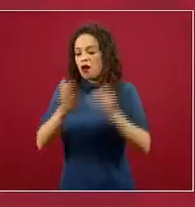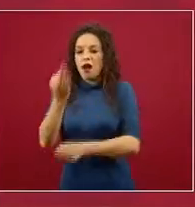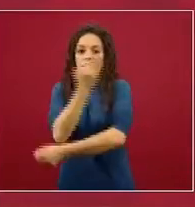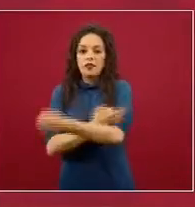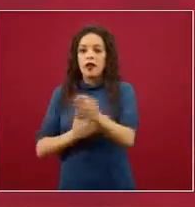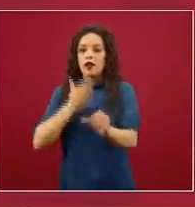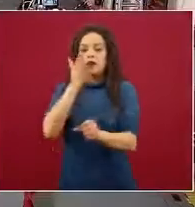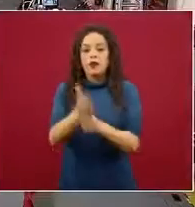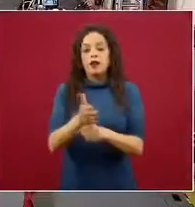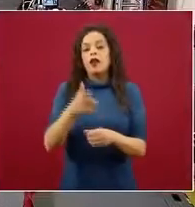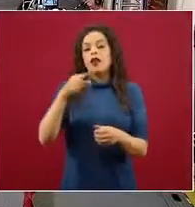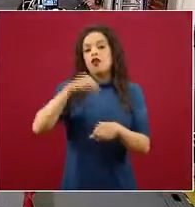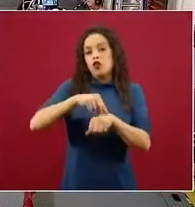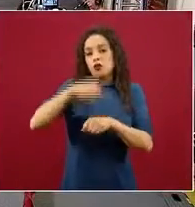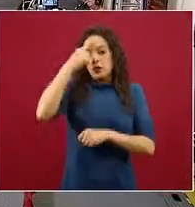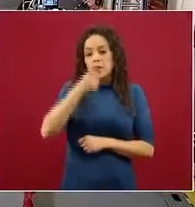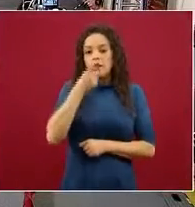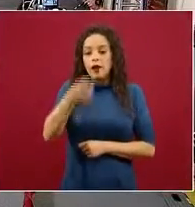diabetes.